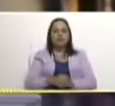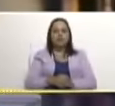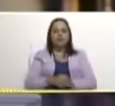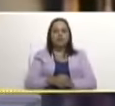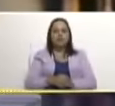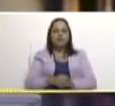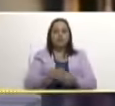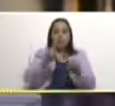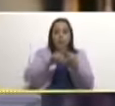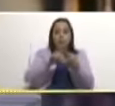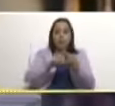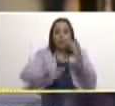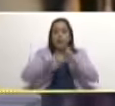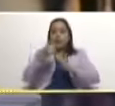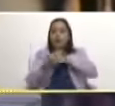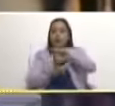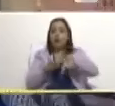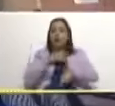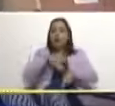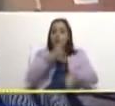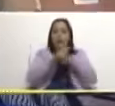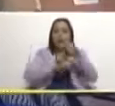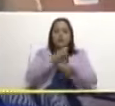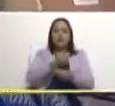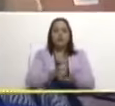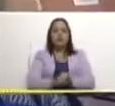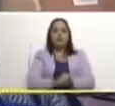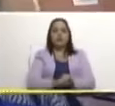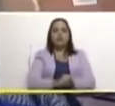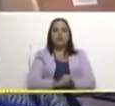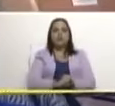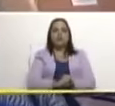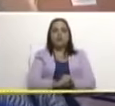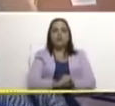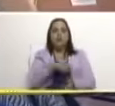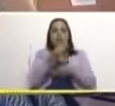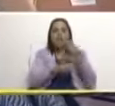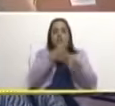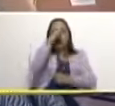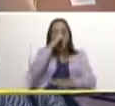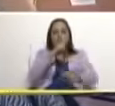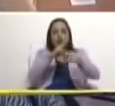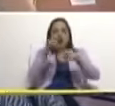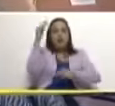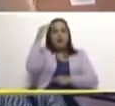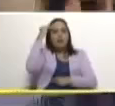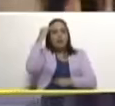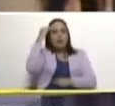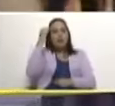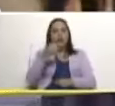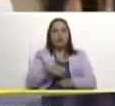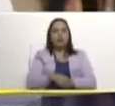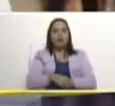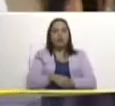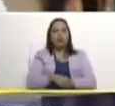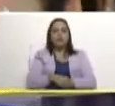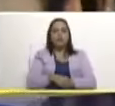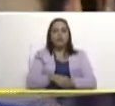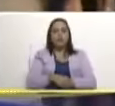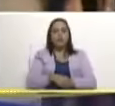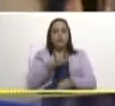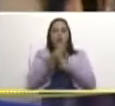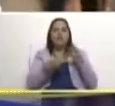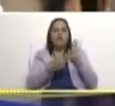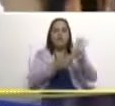Uno de los actos más revolucionarios que podemos hacer es reivindicar la memoria colectiva, es poner como